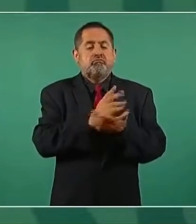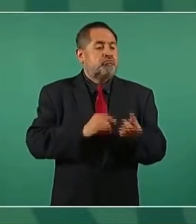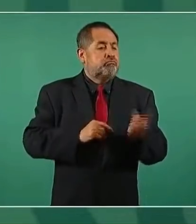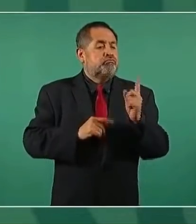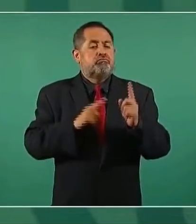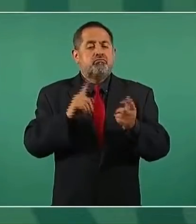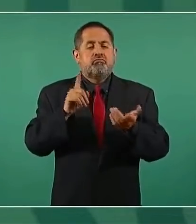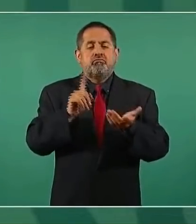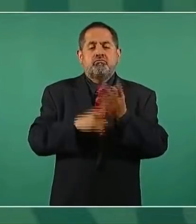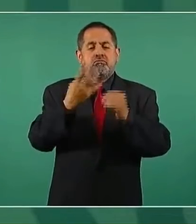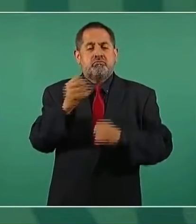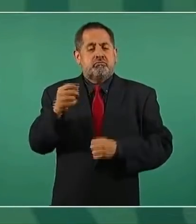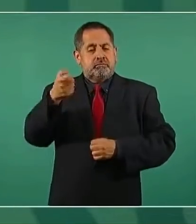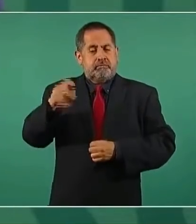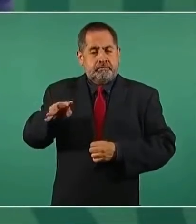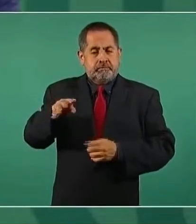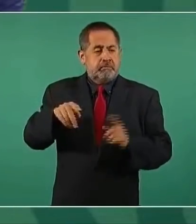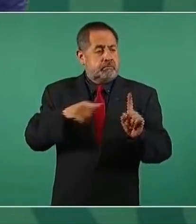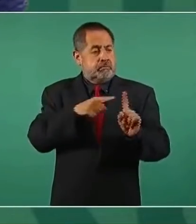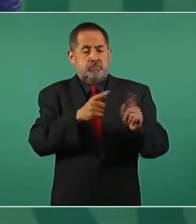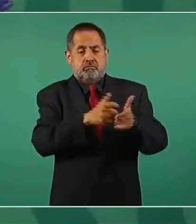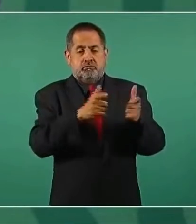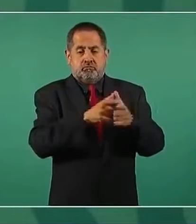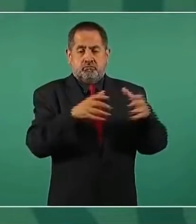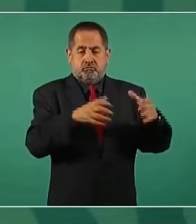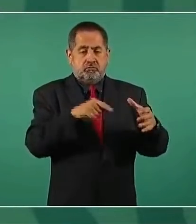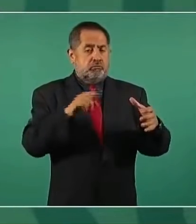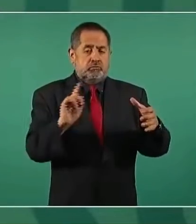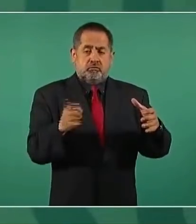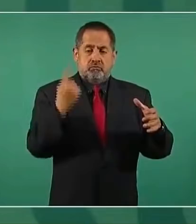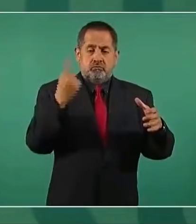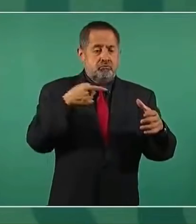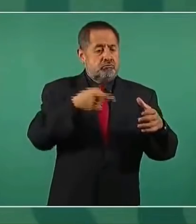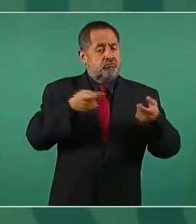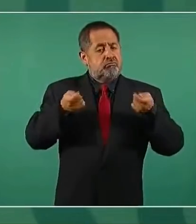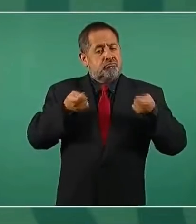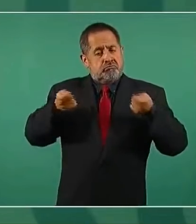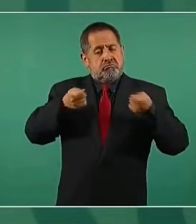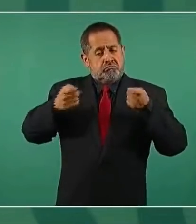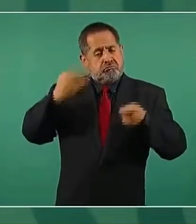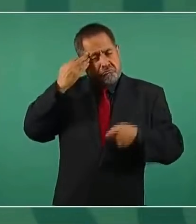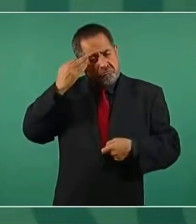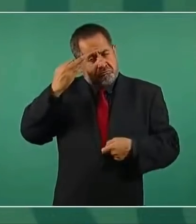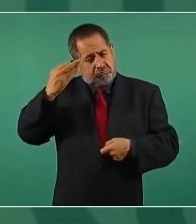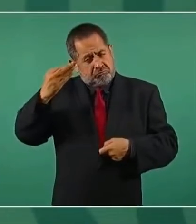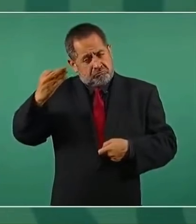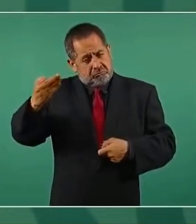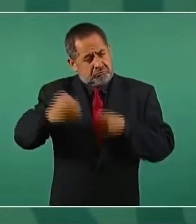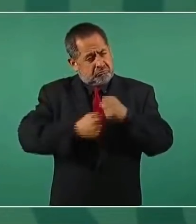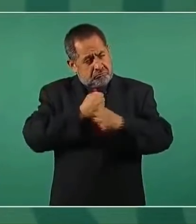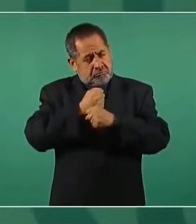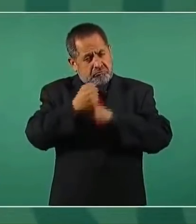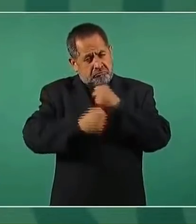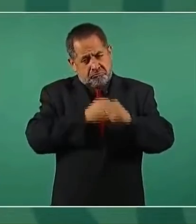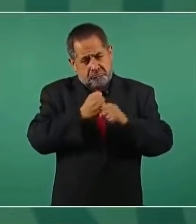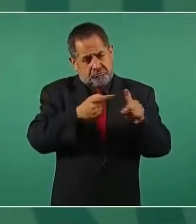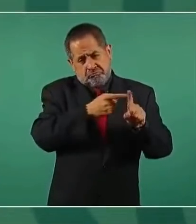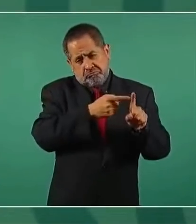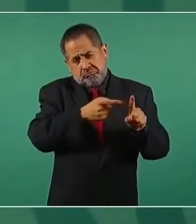en 1929 y ese partido predominó como partido de